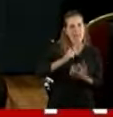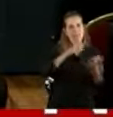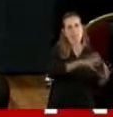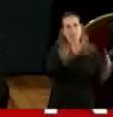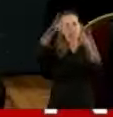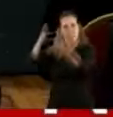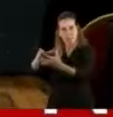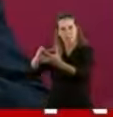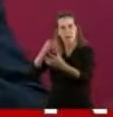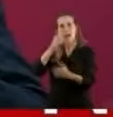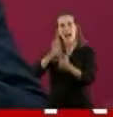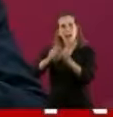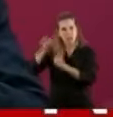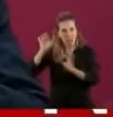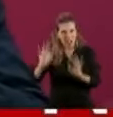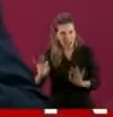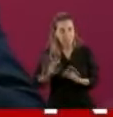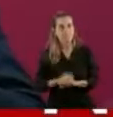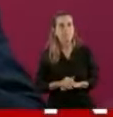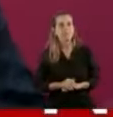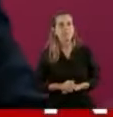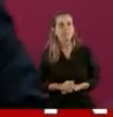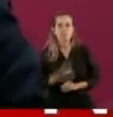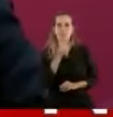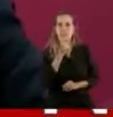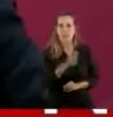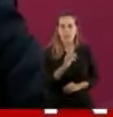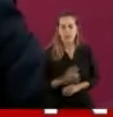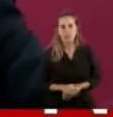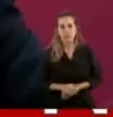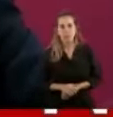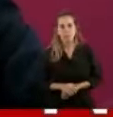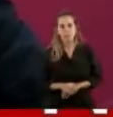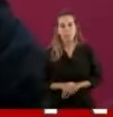Gracias. Fernando, yo la pregunta. Miren,